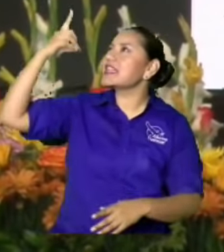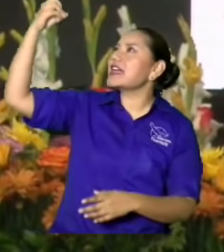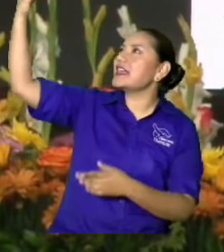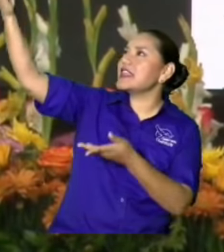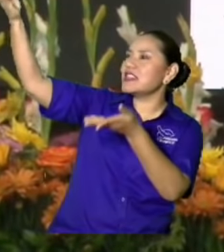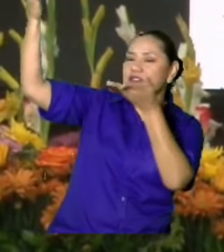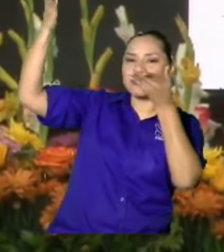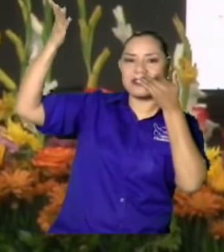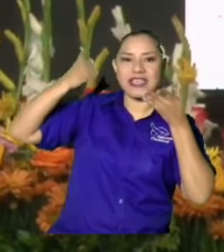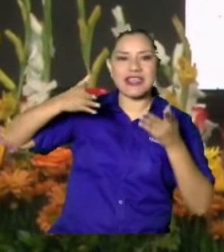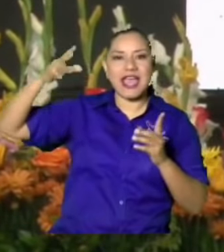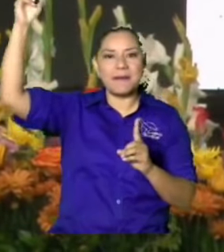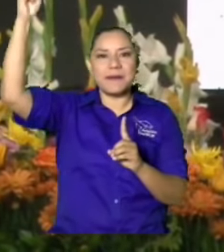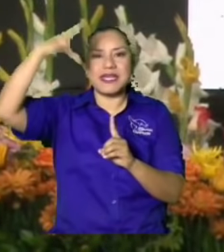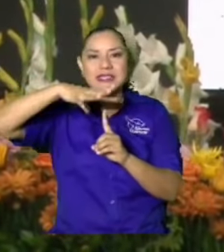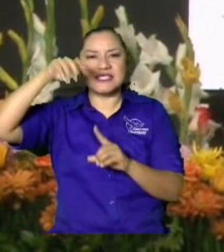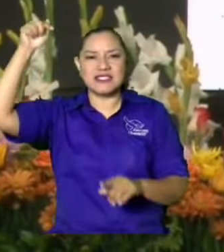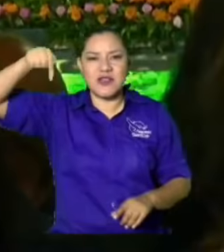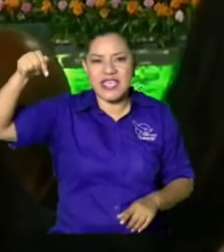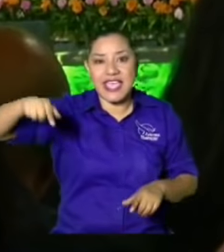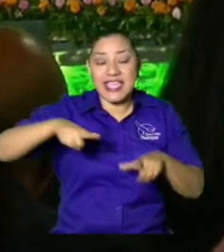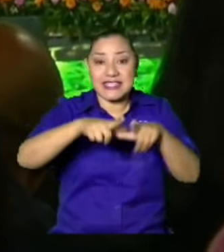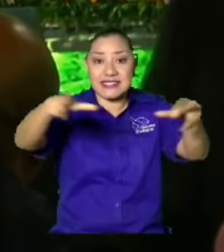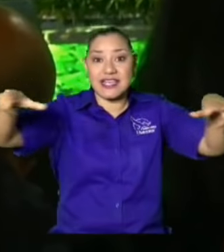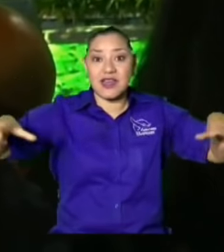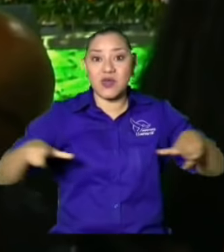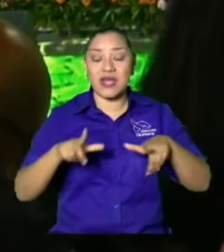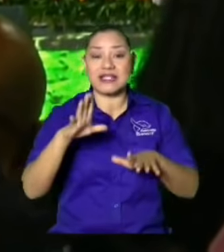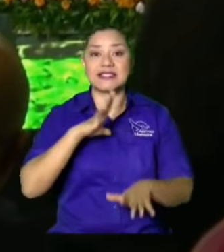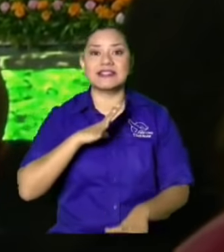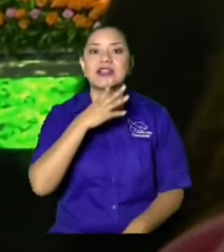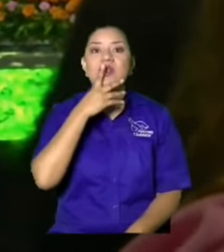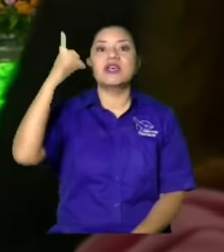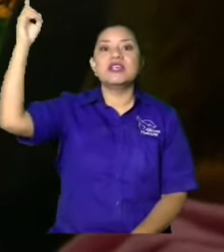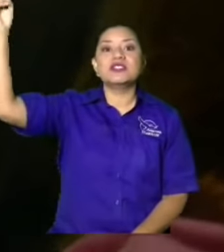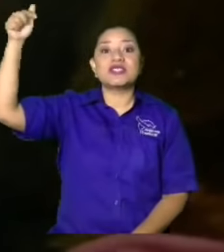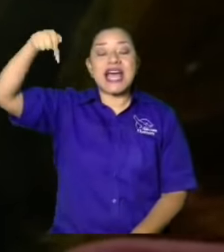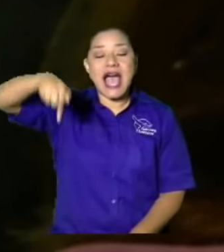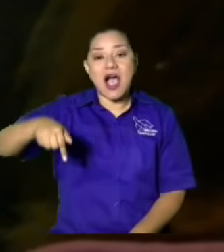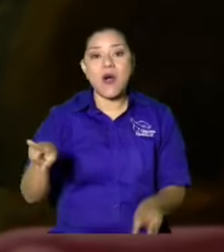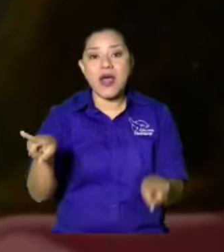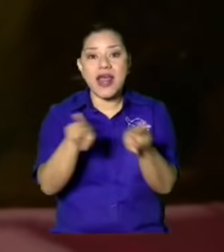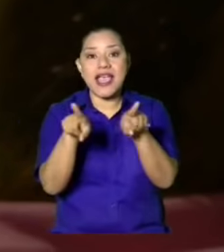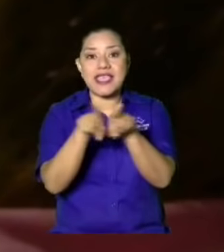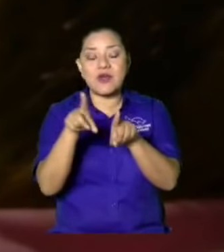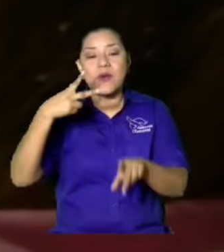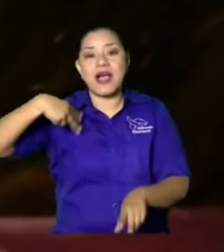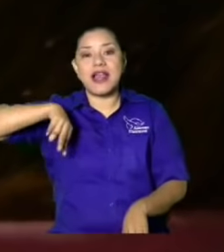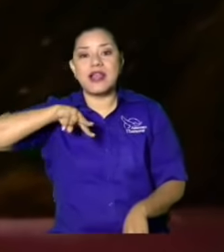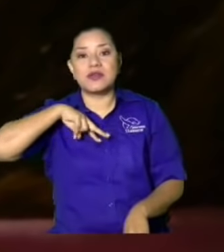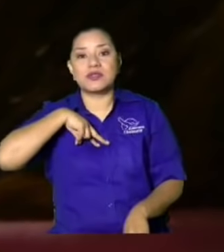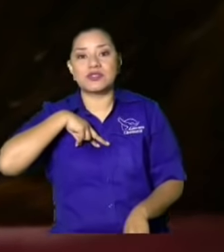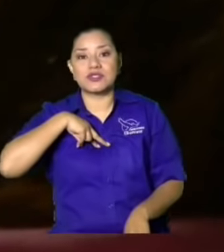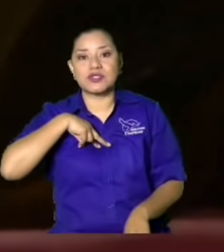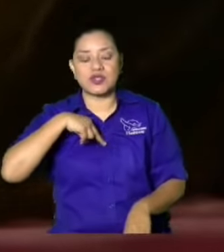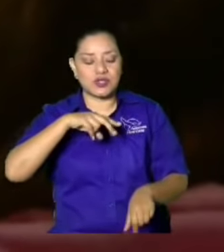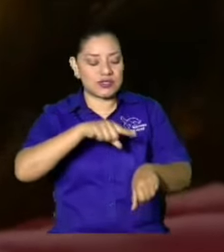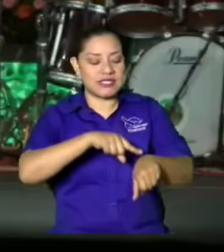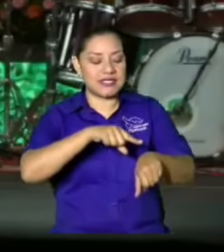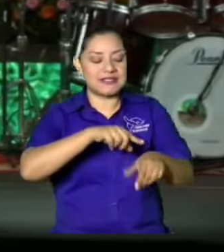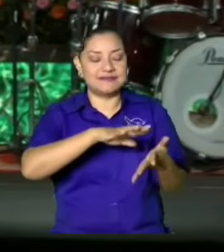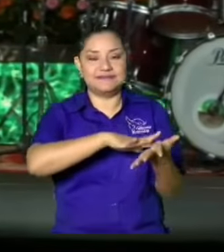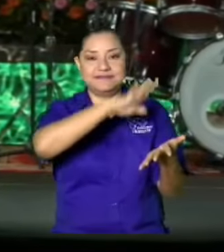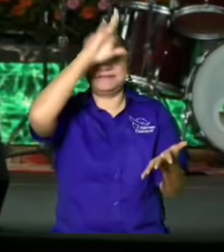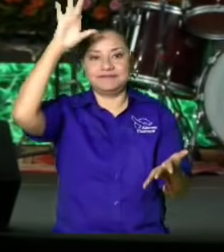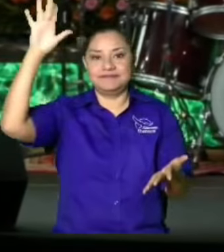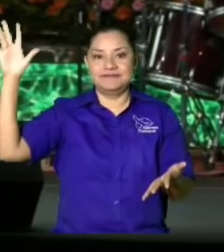y bendición que hay ahí en Canaán. Entonces Dios en este tiempo, en este tiempo glorioso y